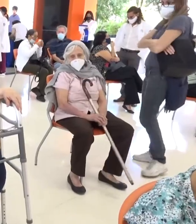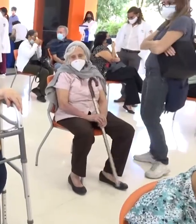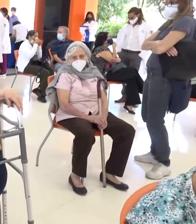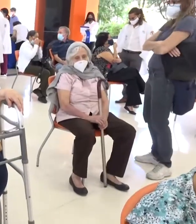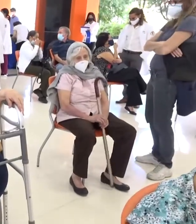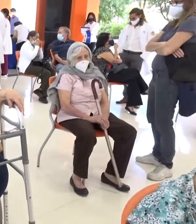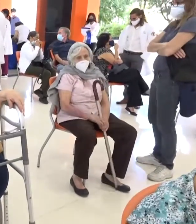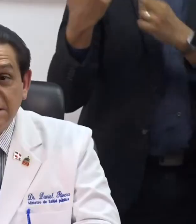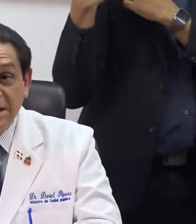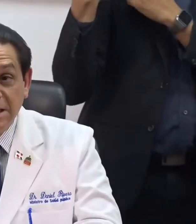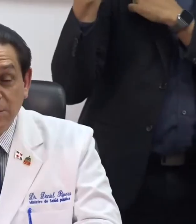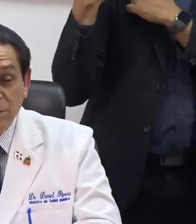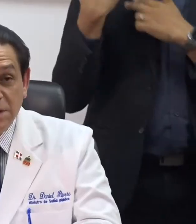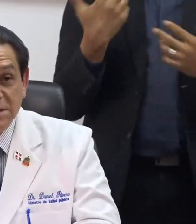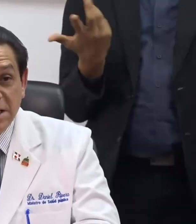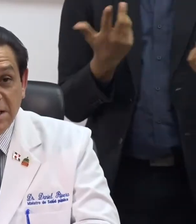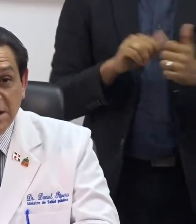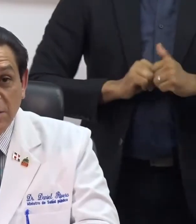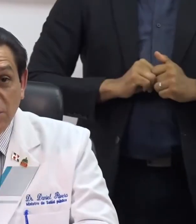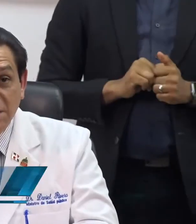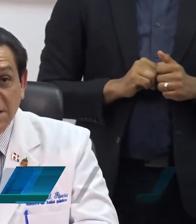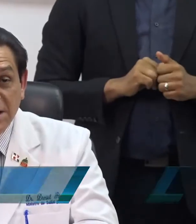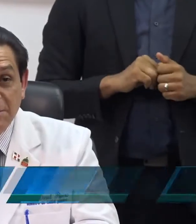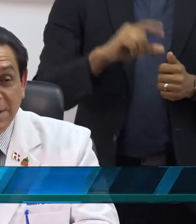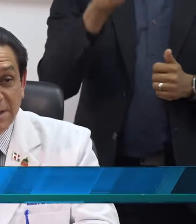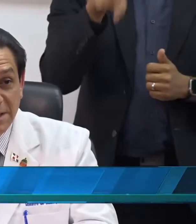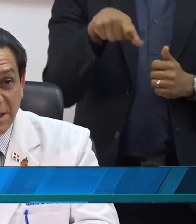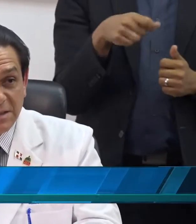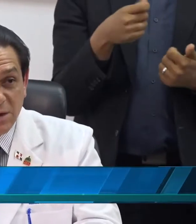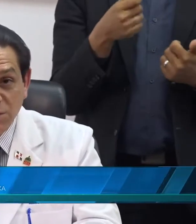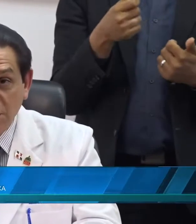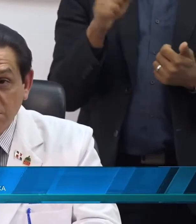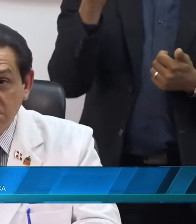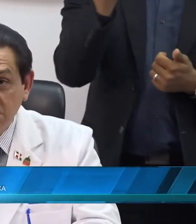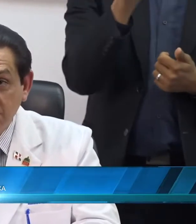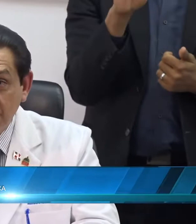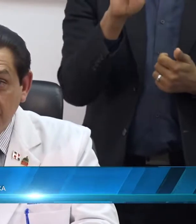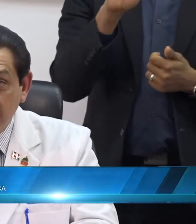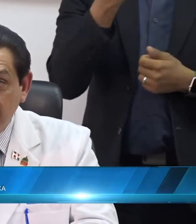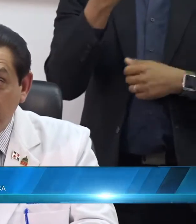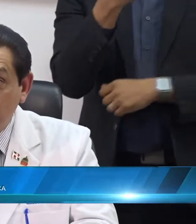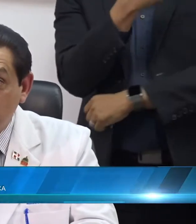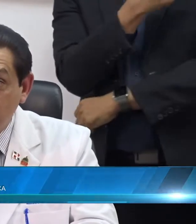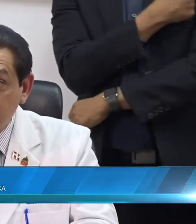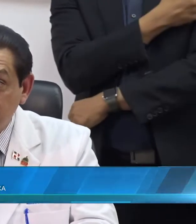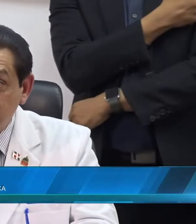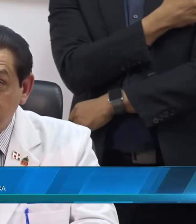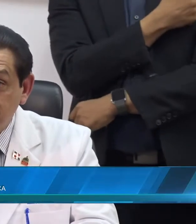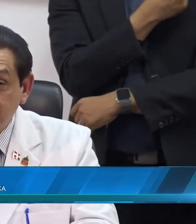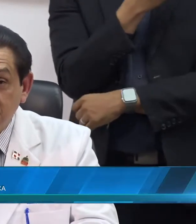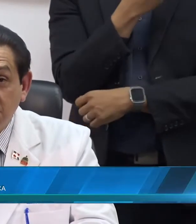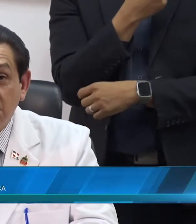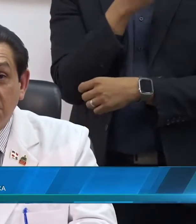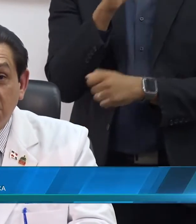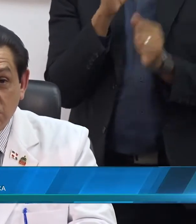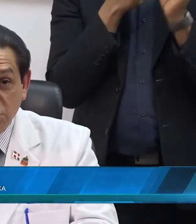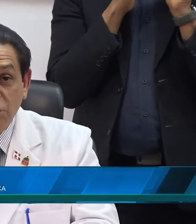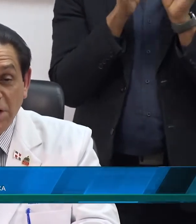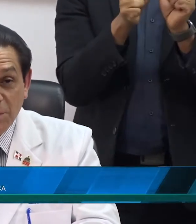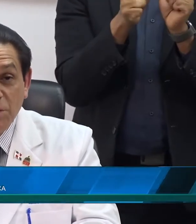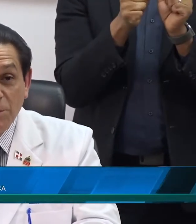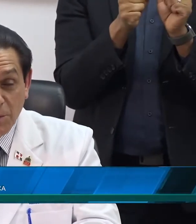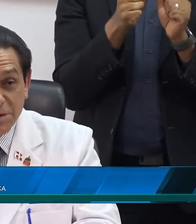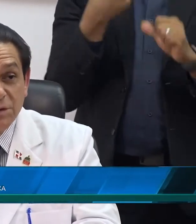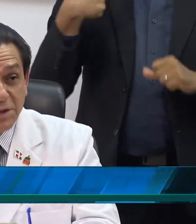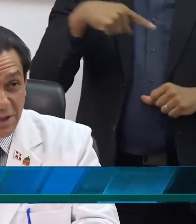contra el COVID-19. Tenemos que seguir los que tienen pendiente la segunda dosis de la vacuna.